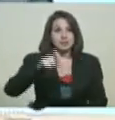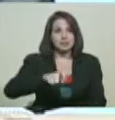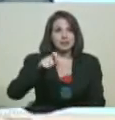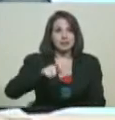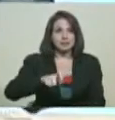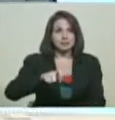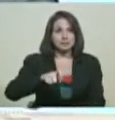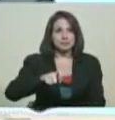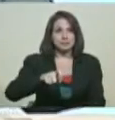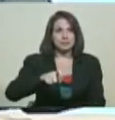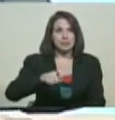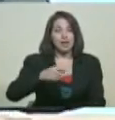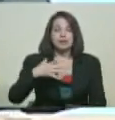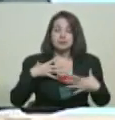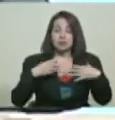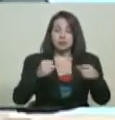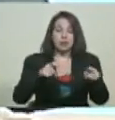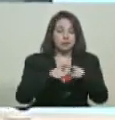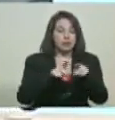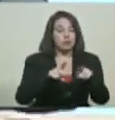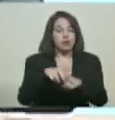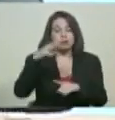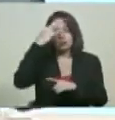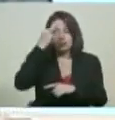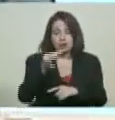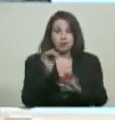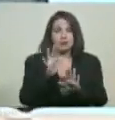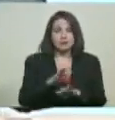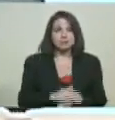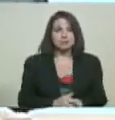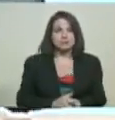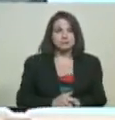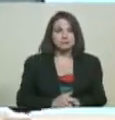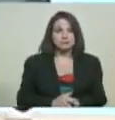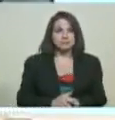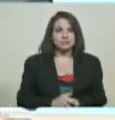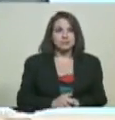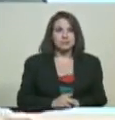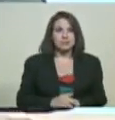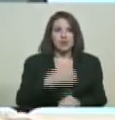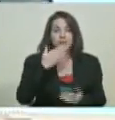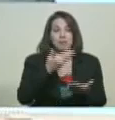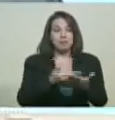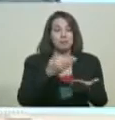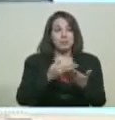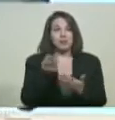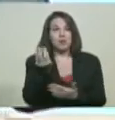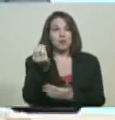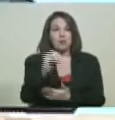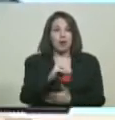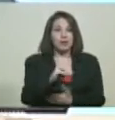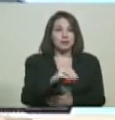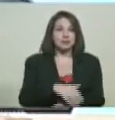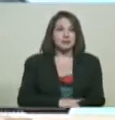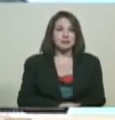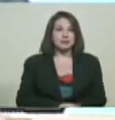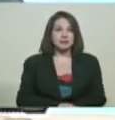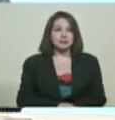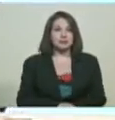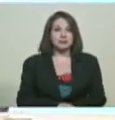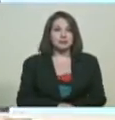saludable así lo creo y así lo pido pido más del partido socialista unido de venezuela pido mucho más